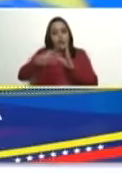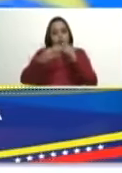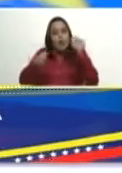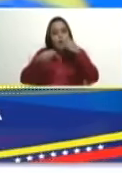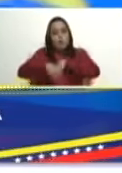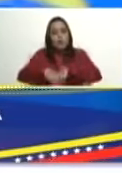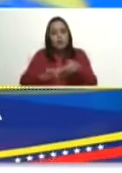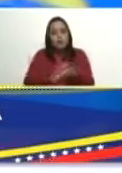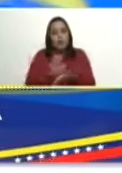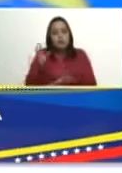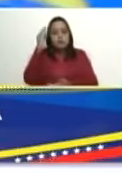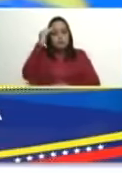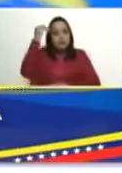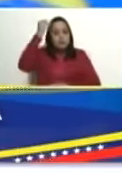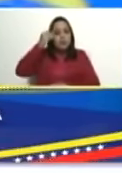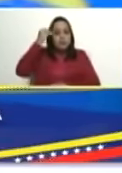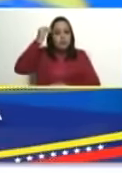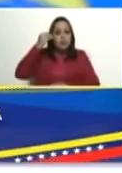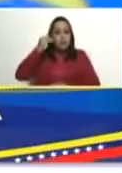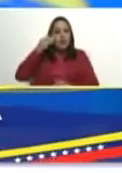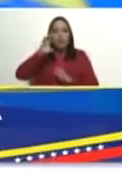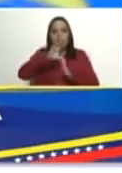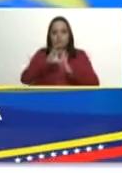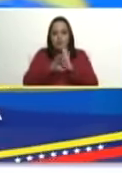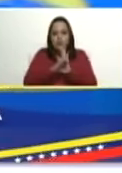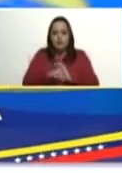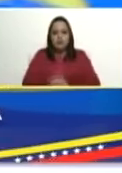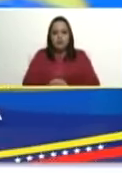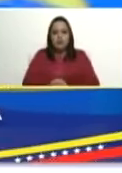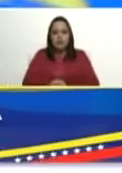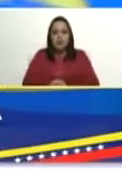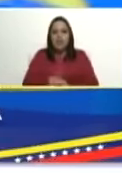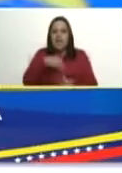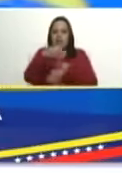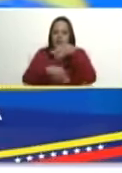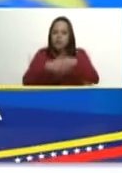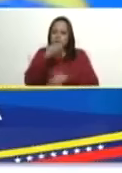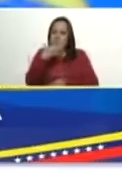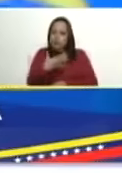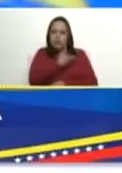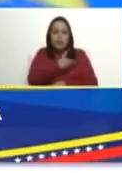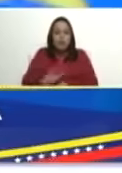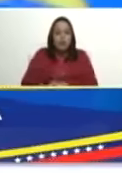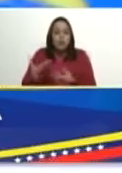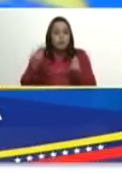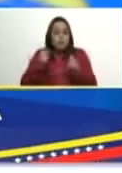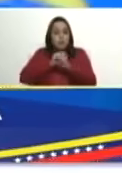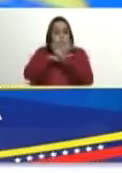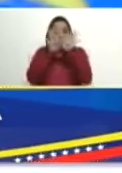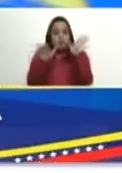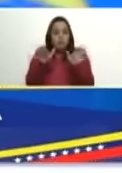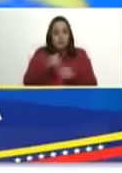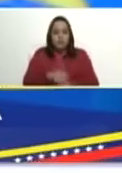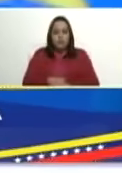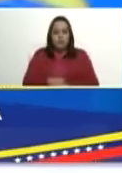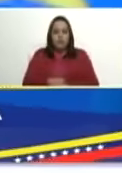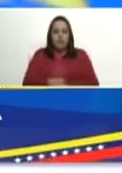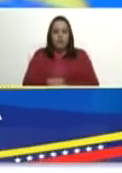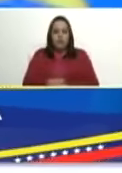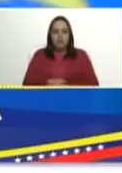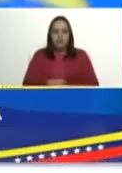el pensamiento constitucional. Ha dicho bien el presidente, con mucha claridad,